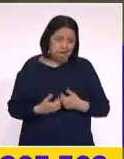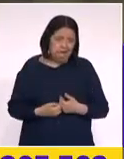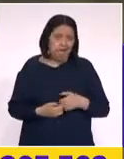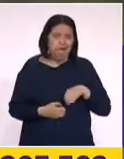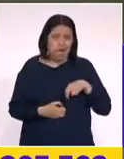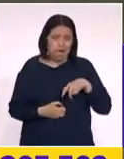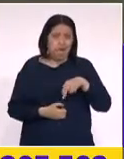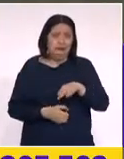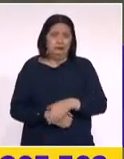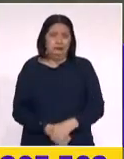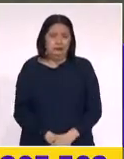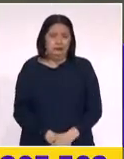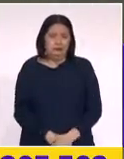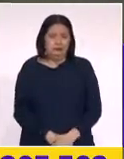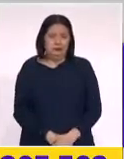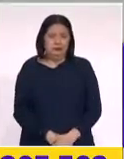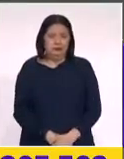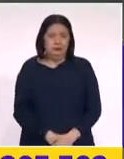caminar.